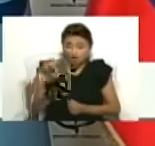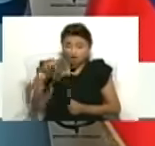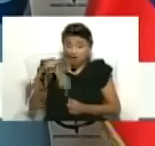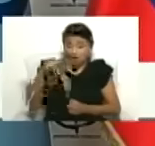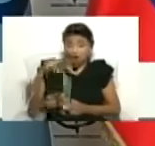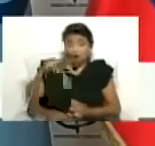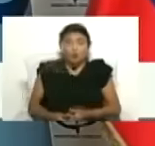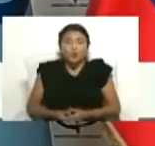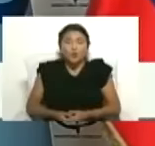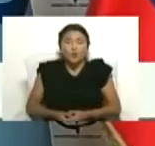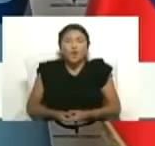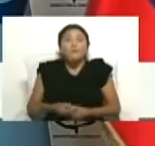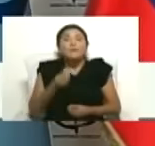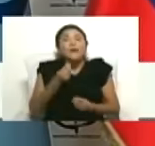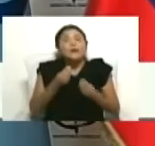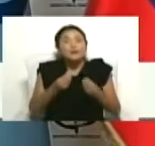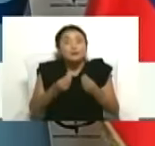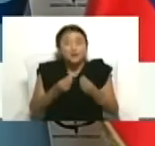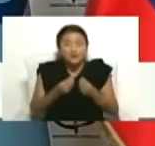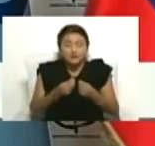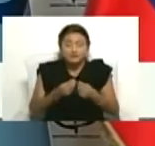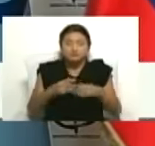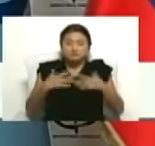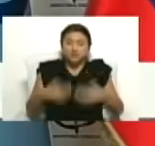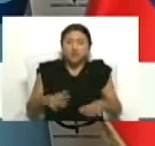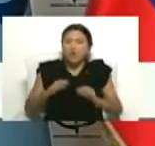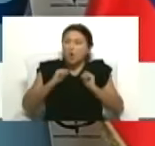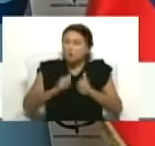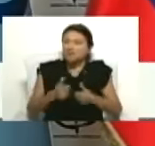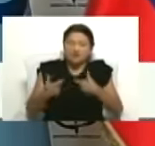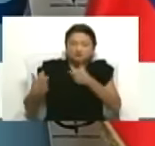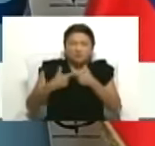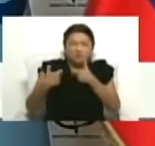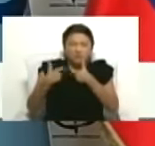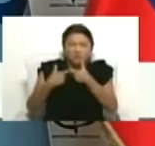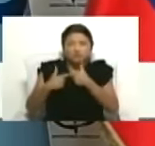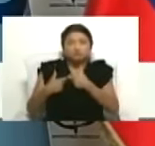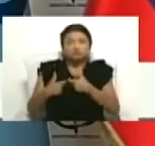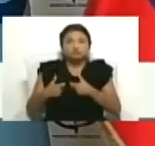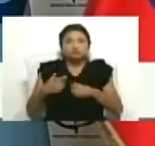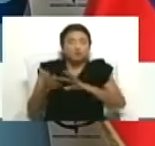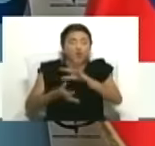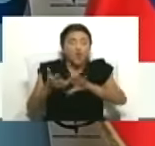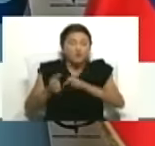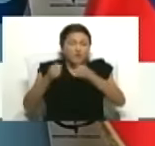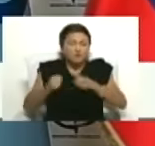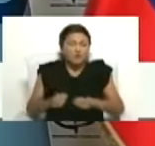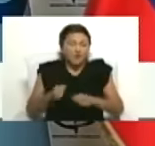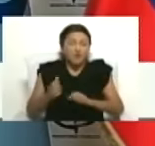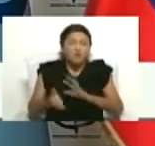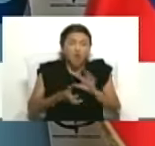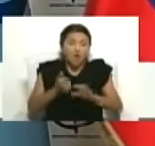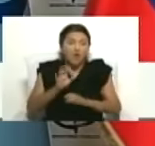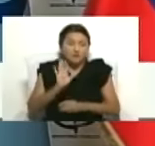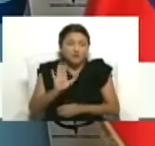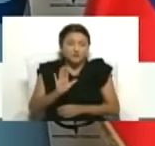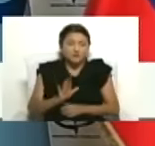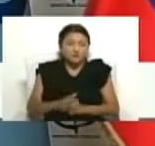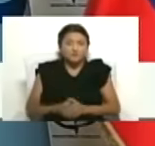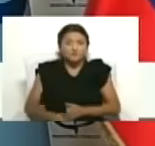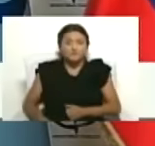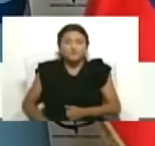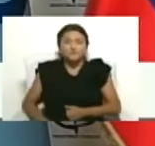Nada más y nada menos convertirnos en ese centro, yo diría, de conflicto